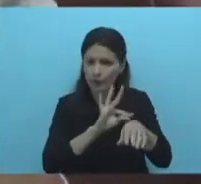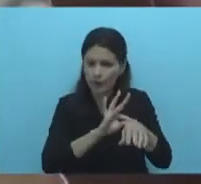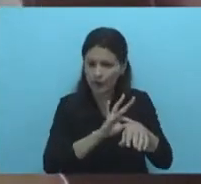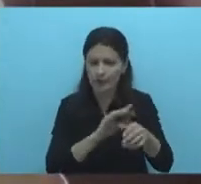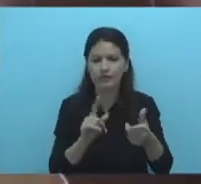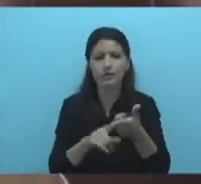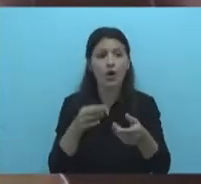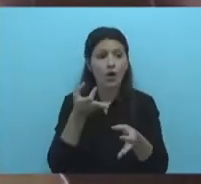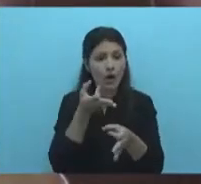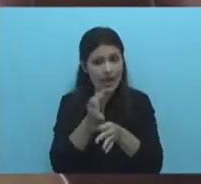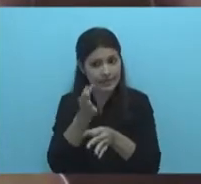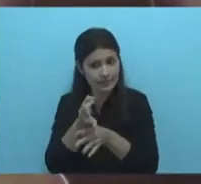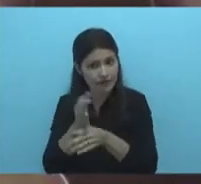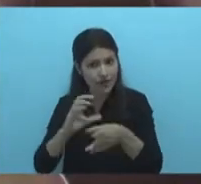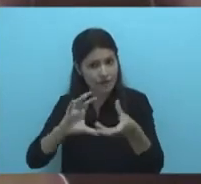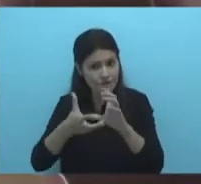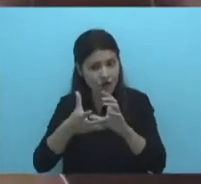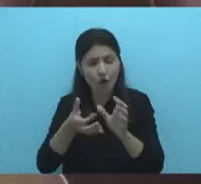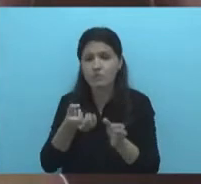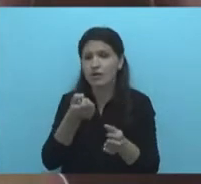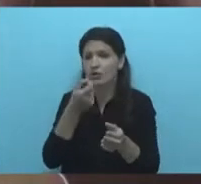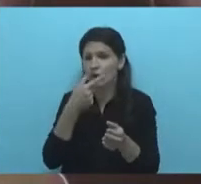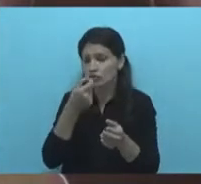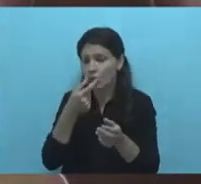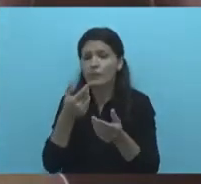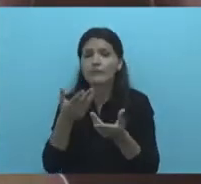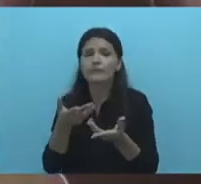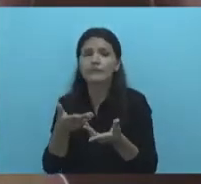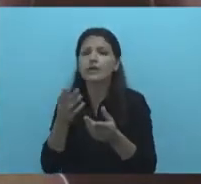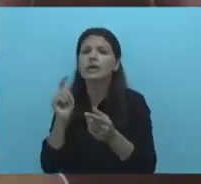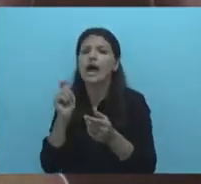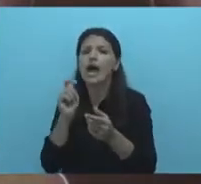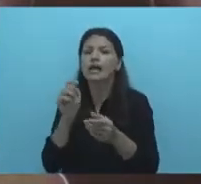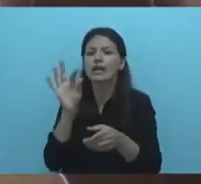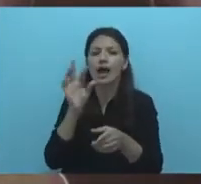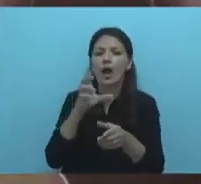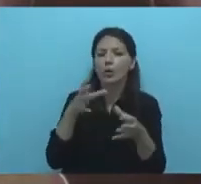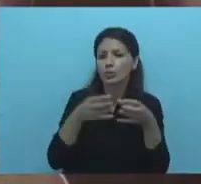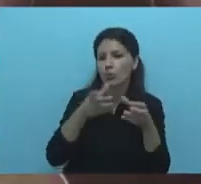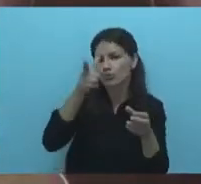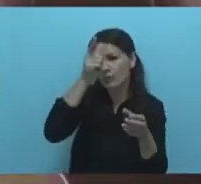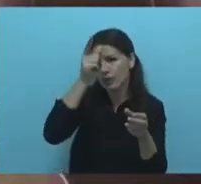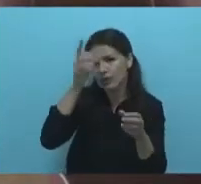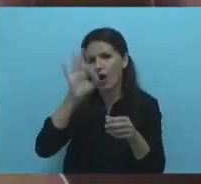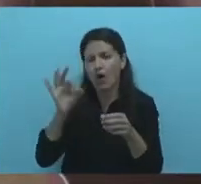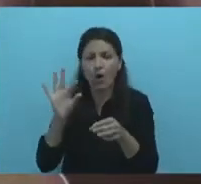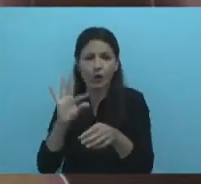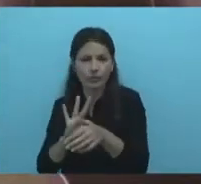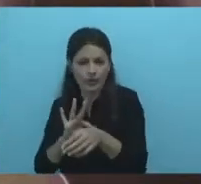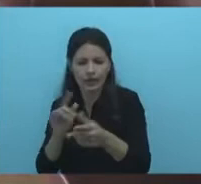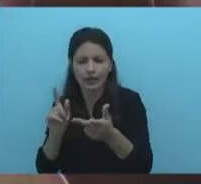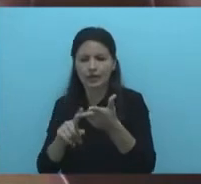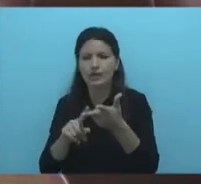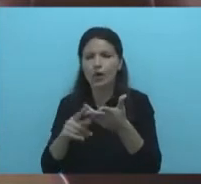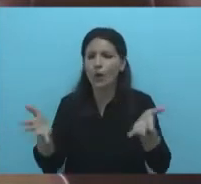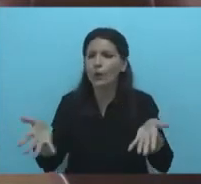uso del cannabis con fines medicinales al personal de salud y fuerza de seguridad y promover la participación de